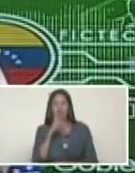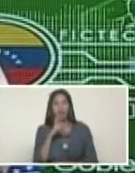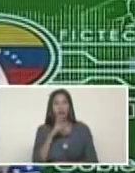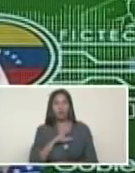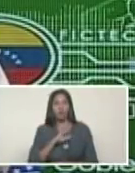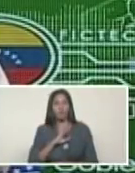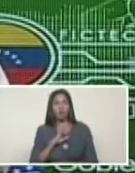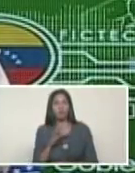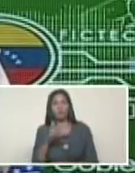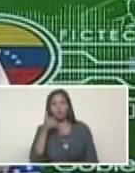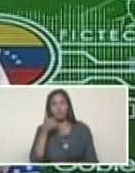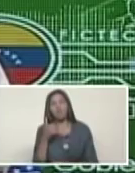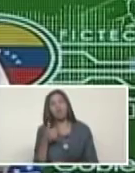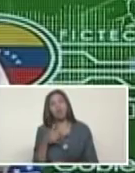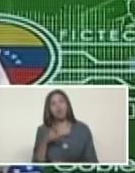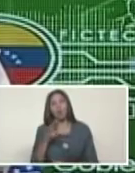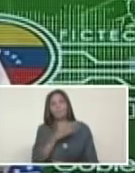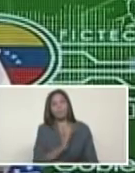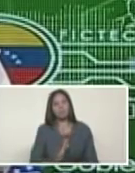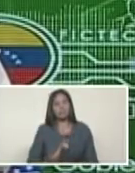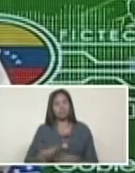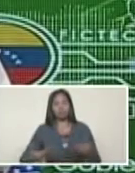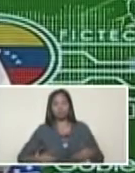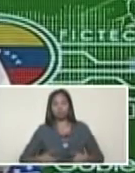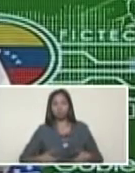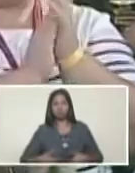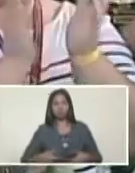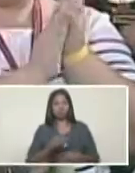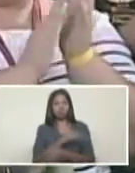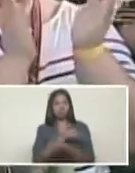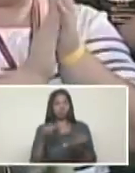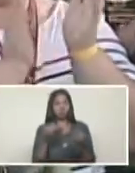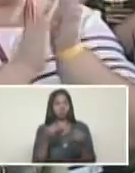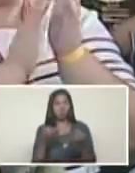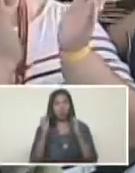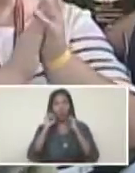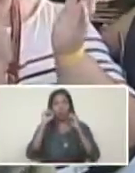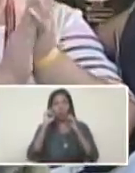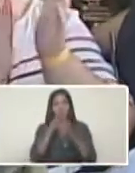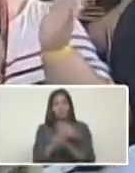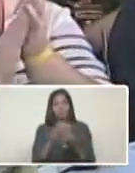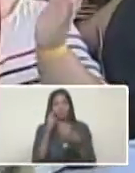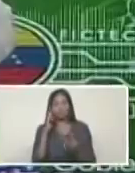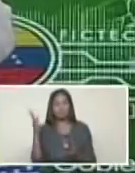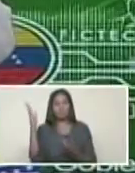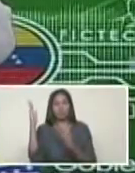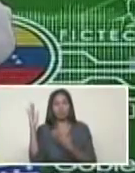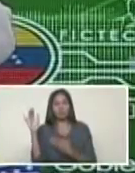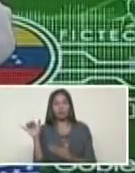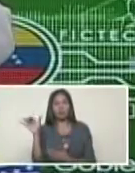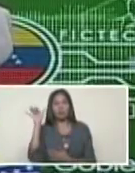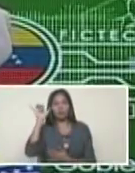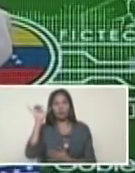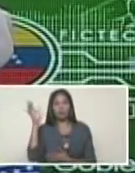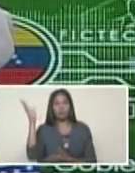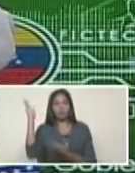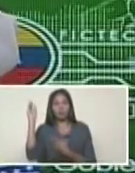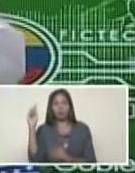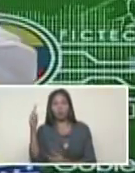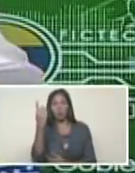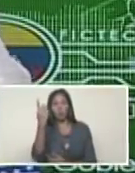presidente. Tremendo esfuerzo para tremendos logros. Vamos a ver este video. Aló presidente número